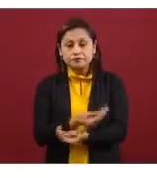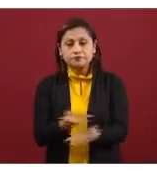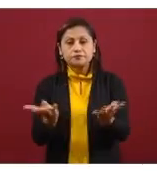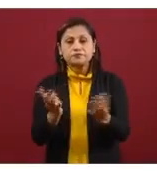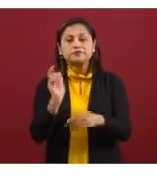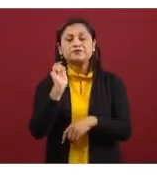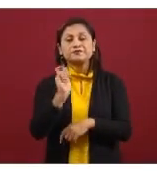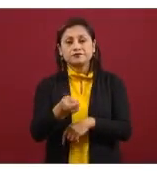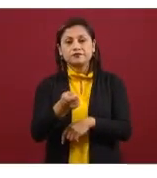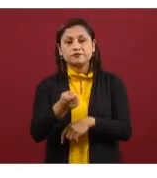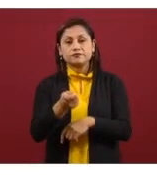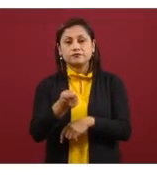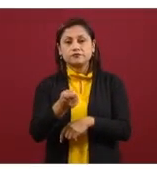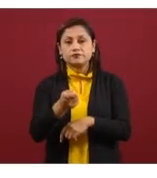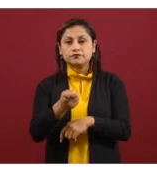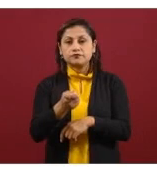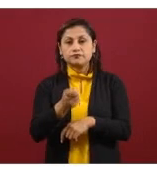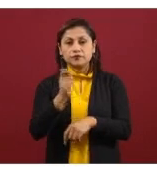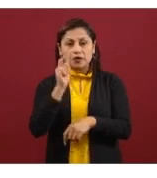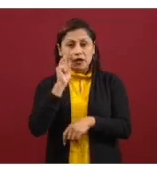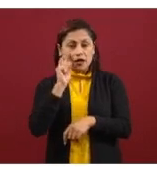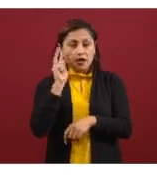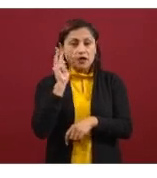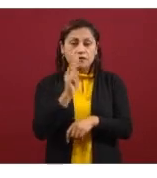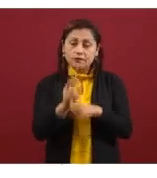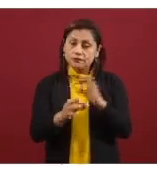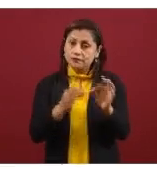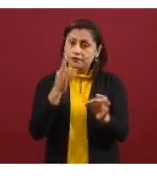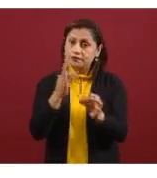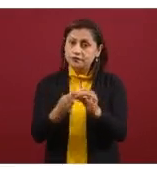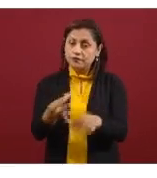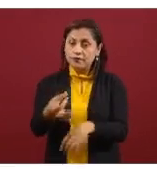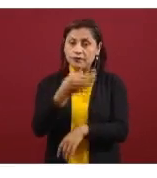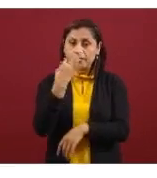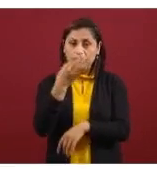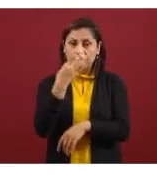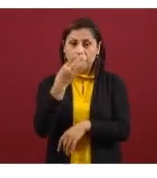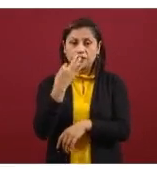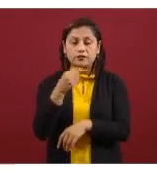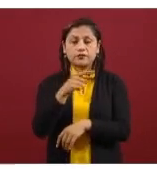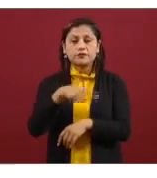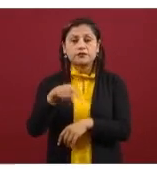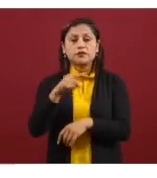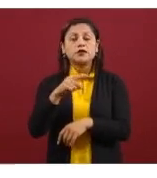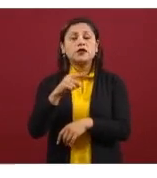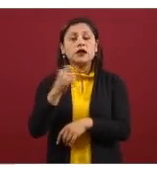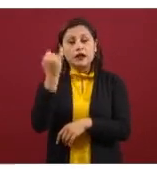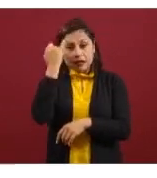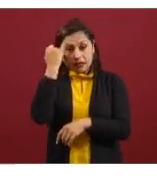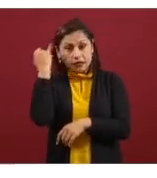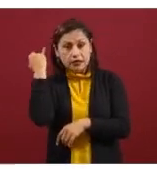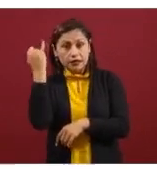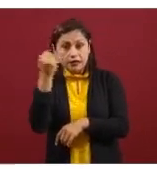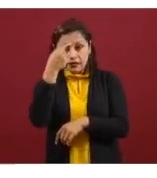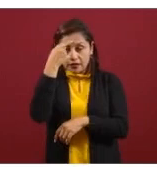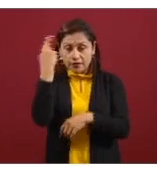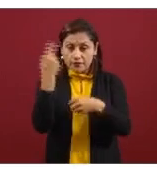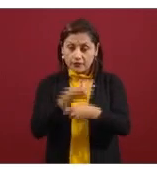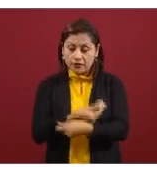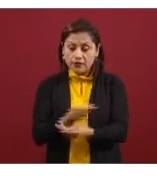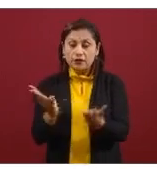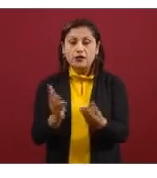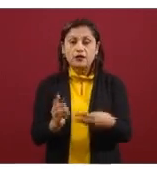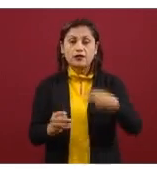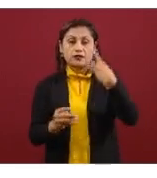garantizar que no falten medicamentos, se definió una política integral de abasto basada en tres ejes